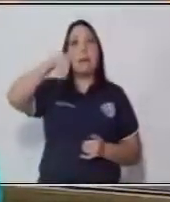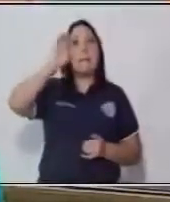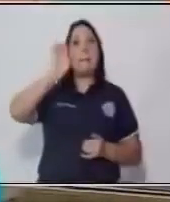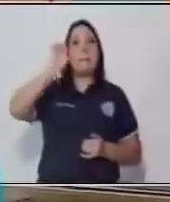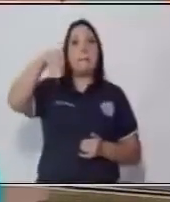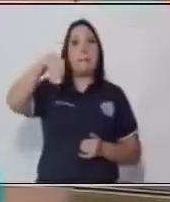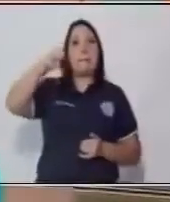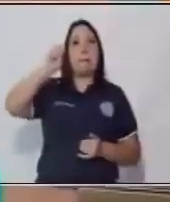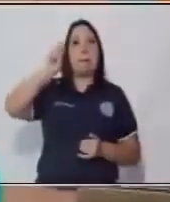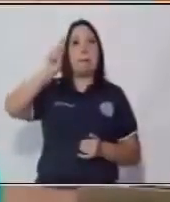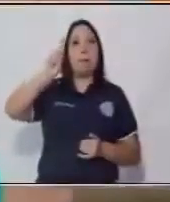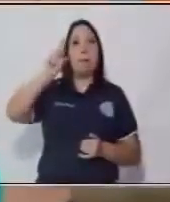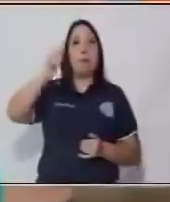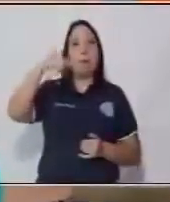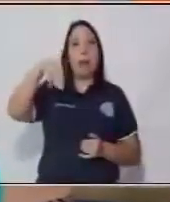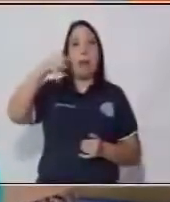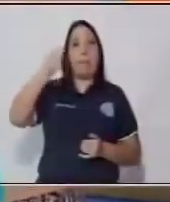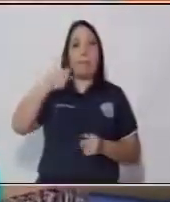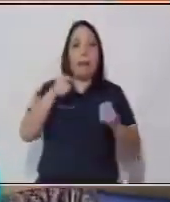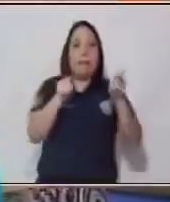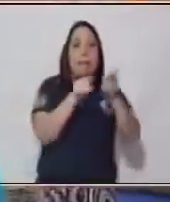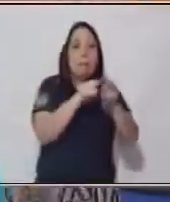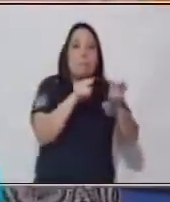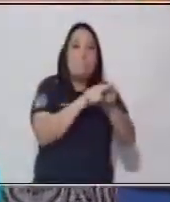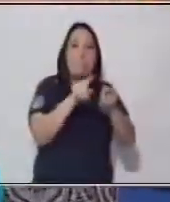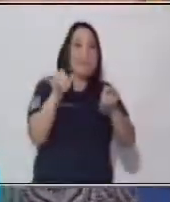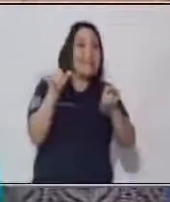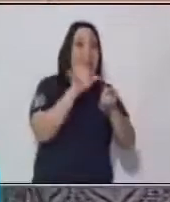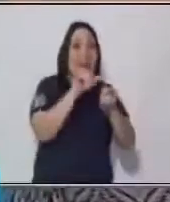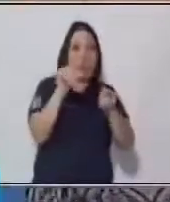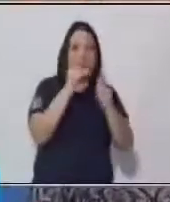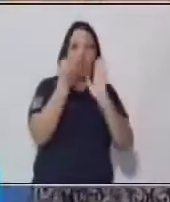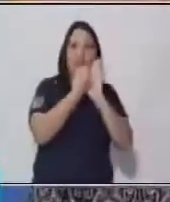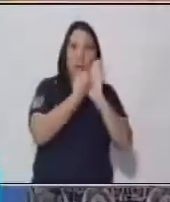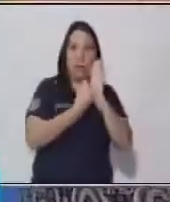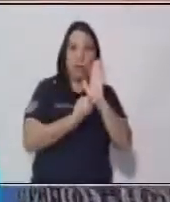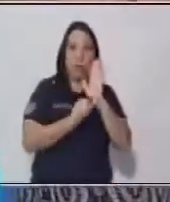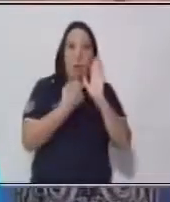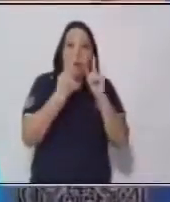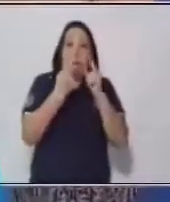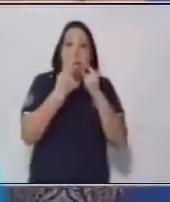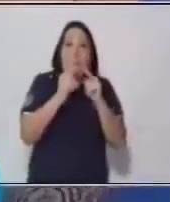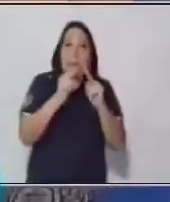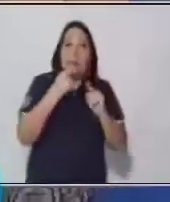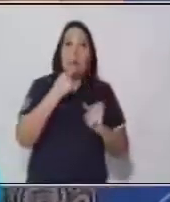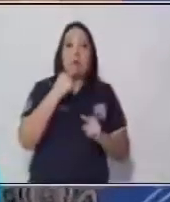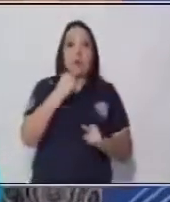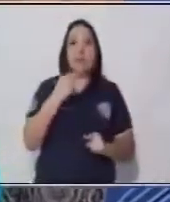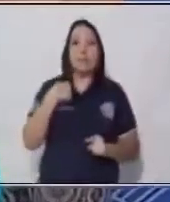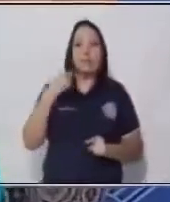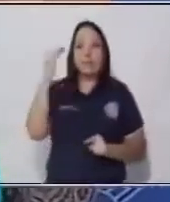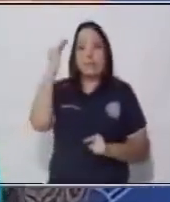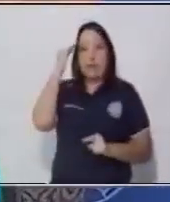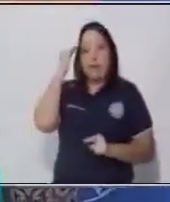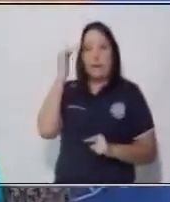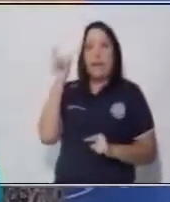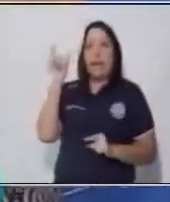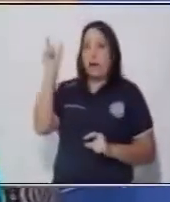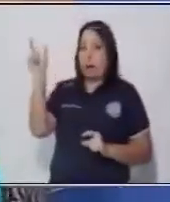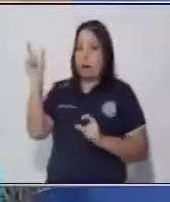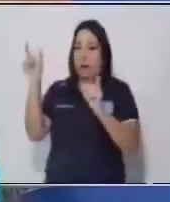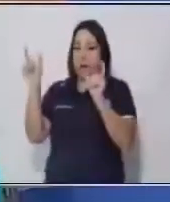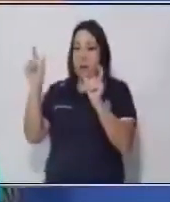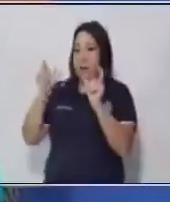los pares de figuras en los cuales vamos a encontrar, pero debemos de ¿qué? De saber ubicar dónde